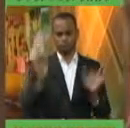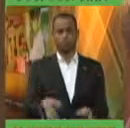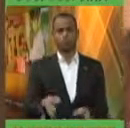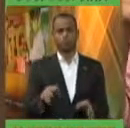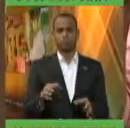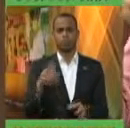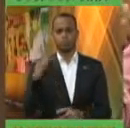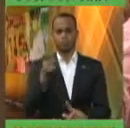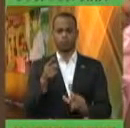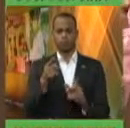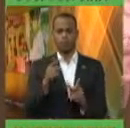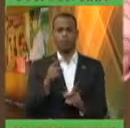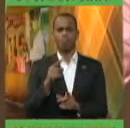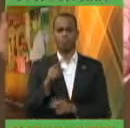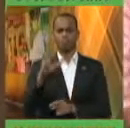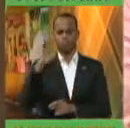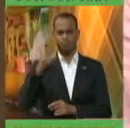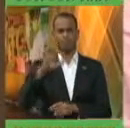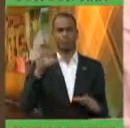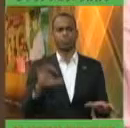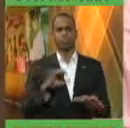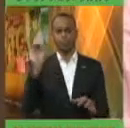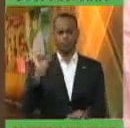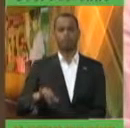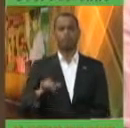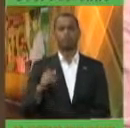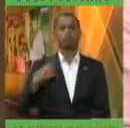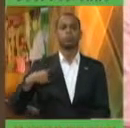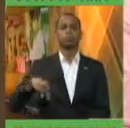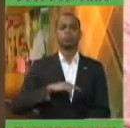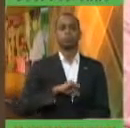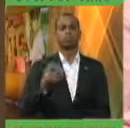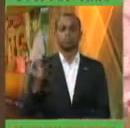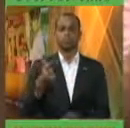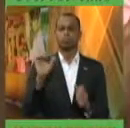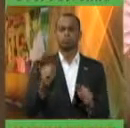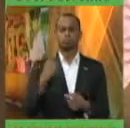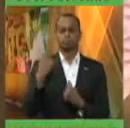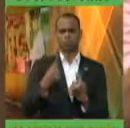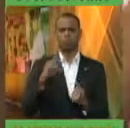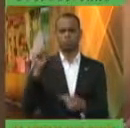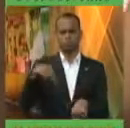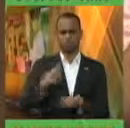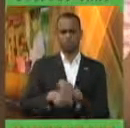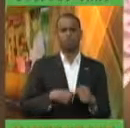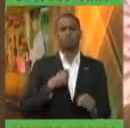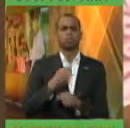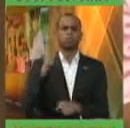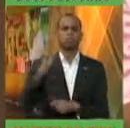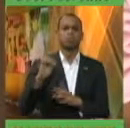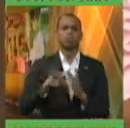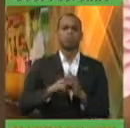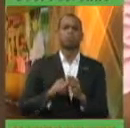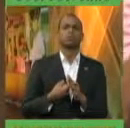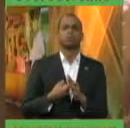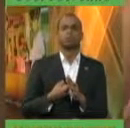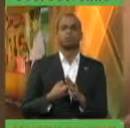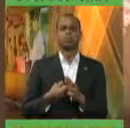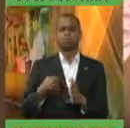y decir vamos a hacer esto y esto nosotros todos podríamos construir decir este año vamos a iniciar